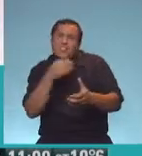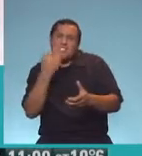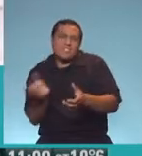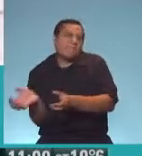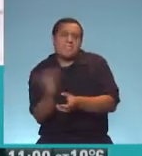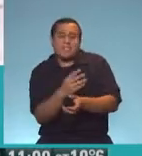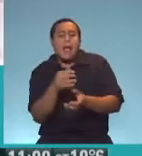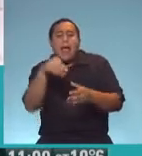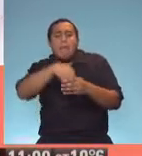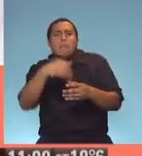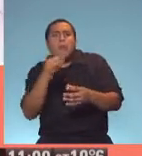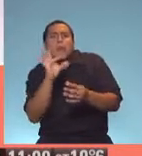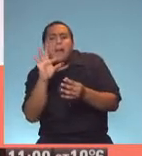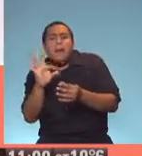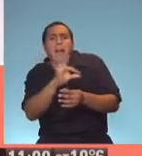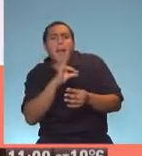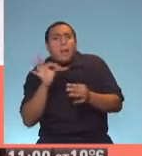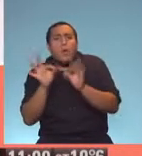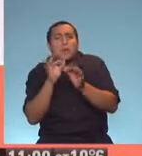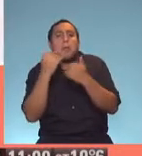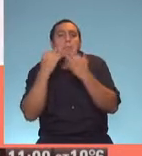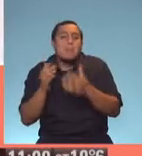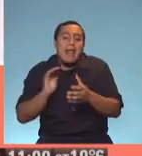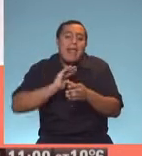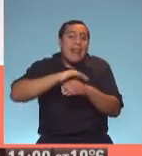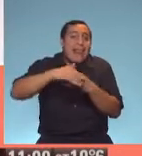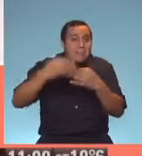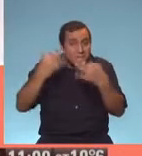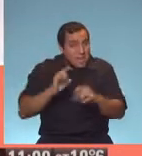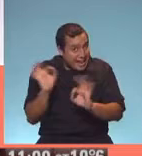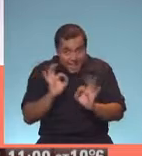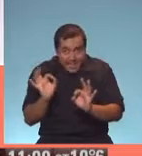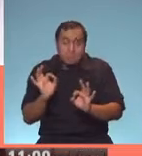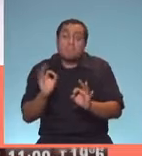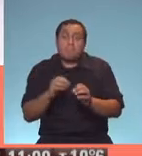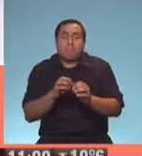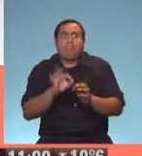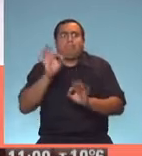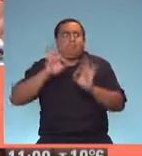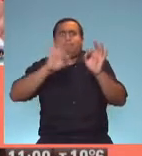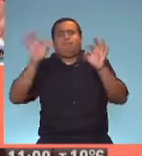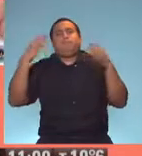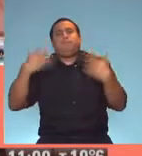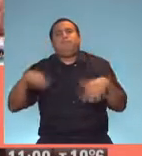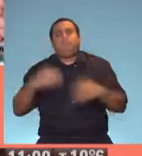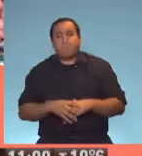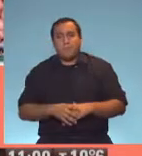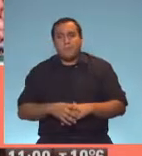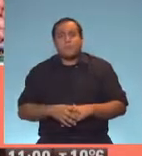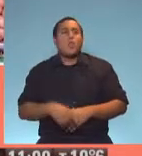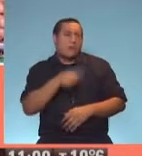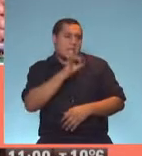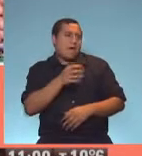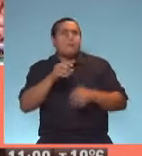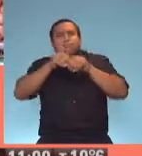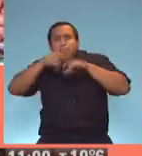sabemos si tienen huevitos ahí, si no lo limpiamos bien, pueden crecer y sabemos que dura un montón de tiempo. Sí, Janina, vos sos epidemióloga.